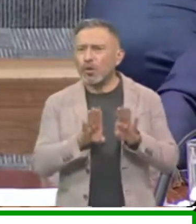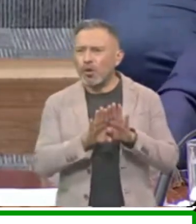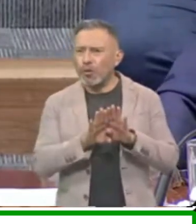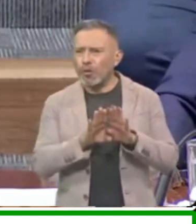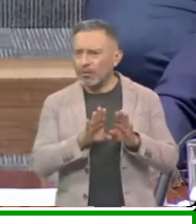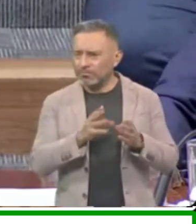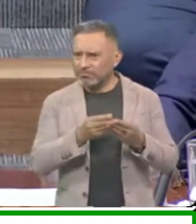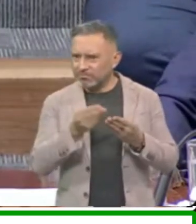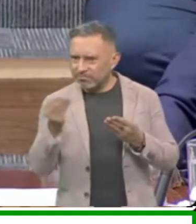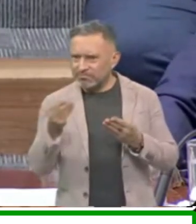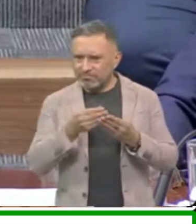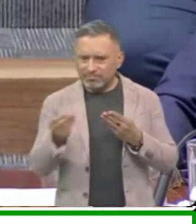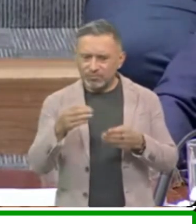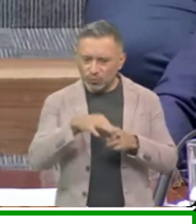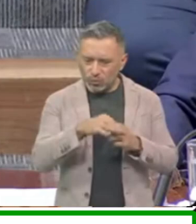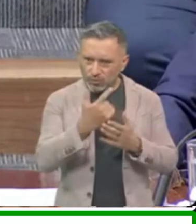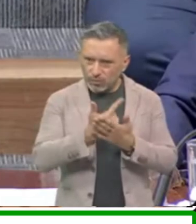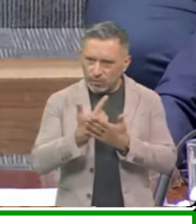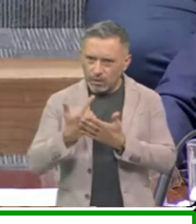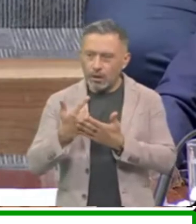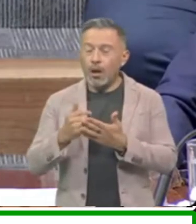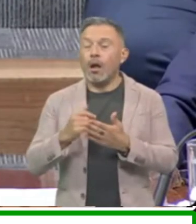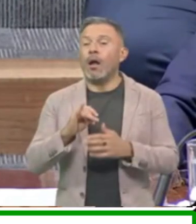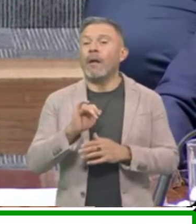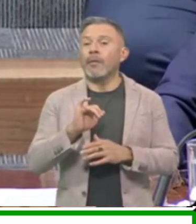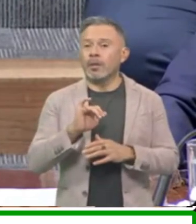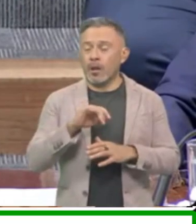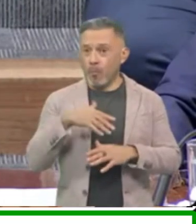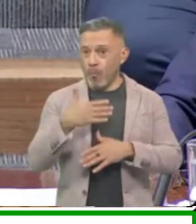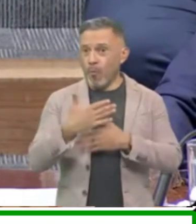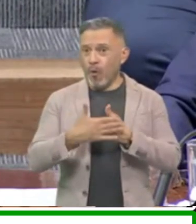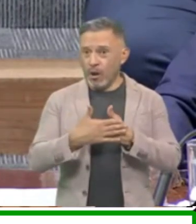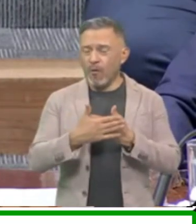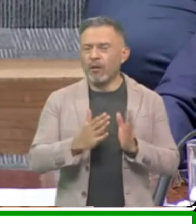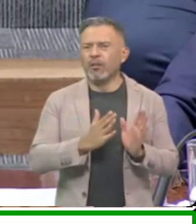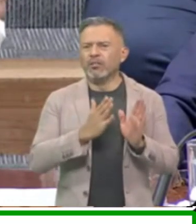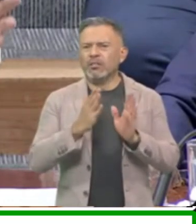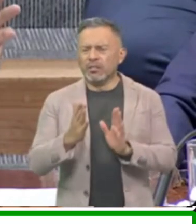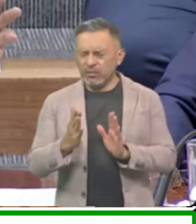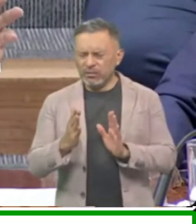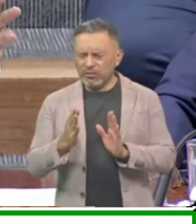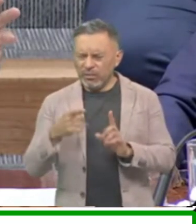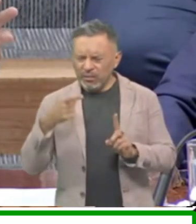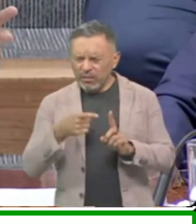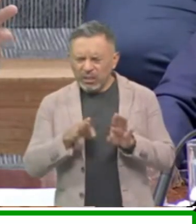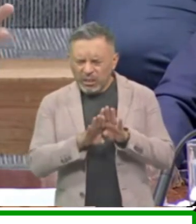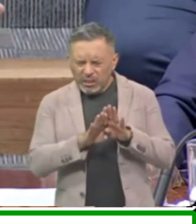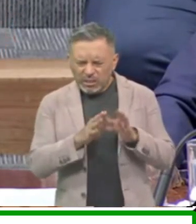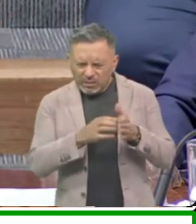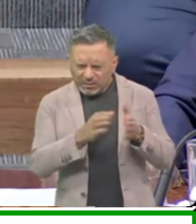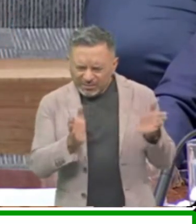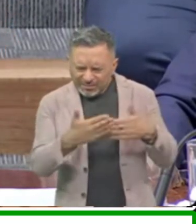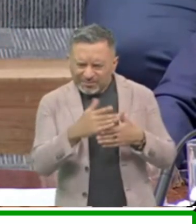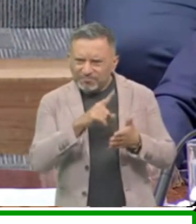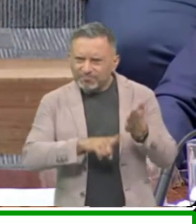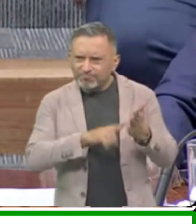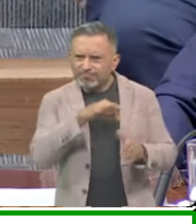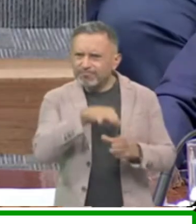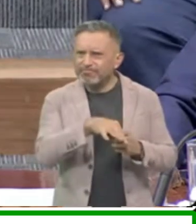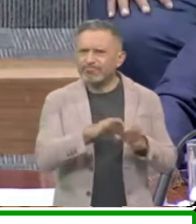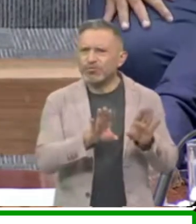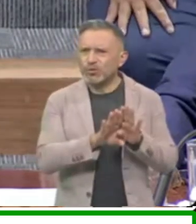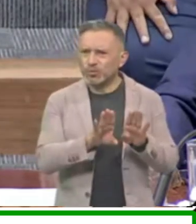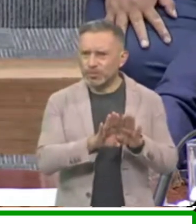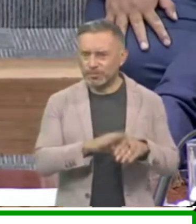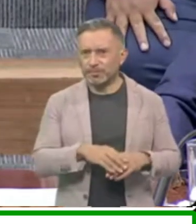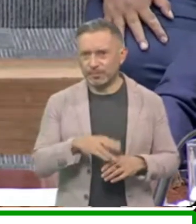cómo se cuentan. Sí entraremos un momento muy importante de cómo entraron a la urna, ¿no? E incluso vamos a tener que